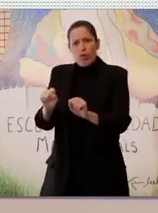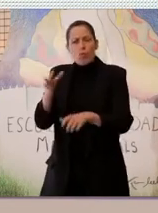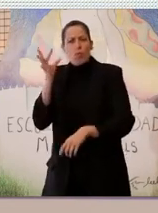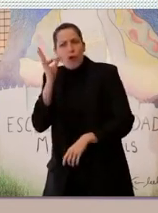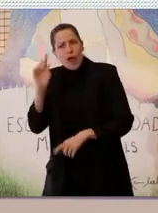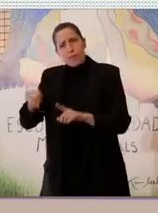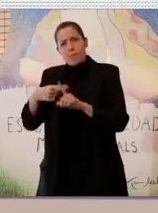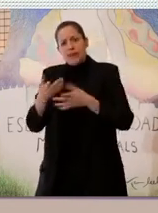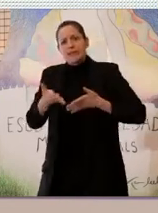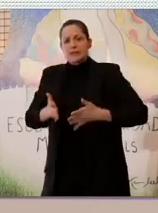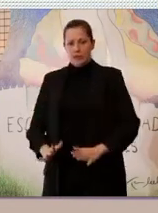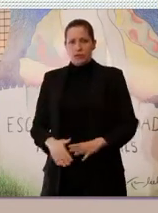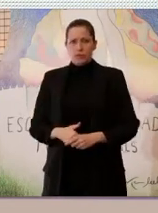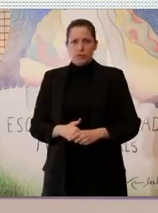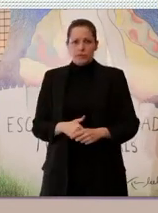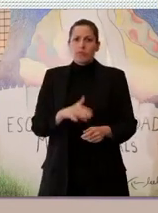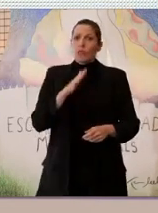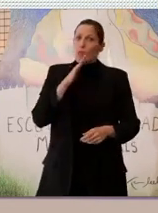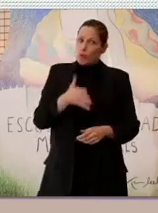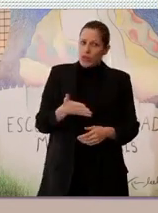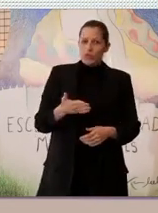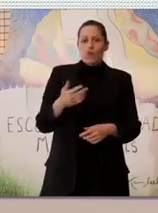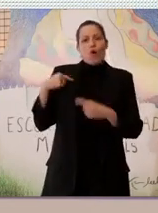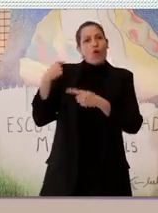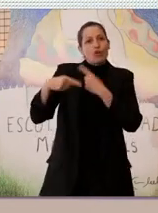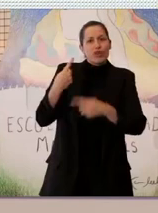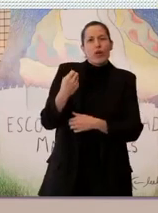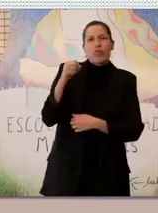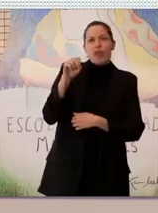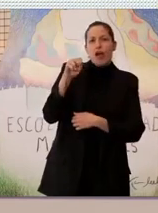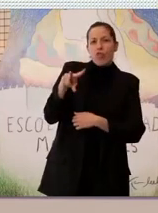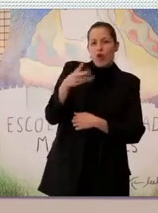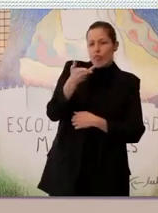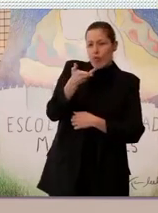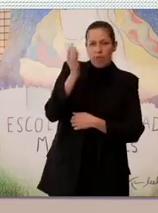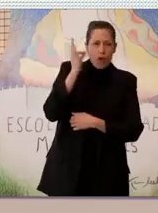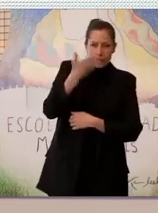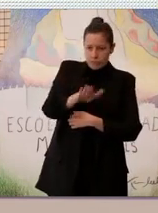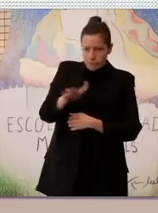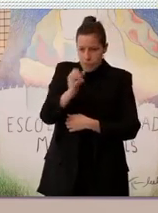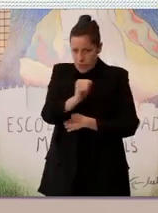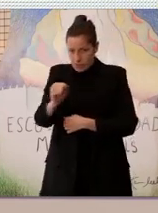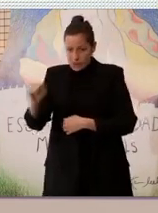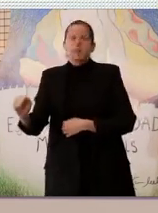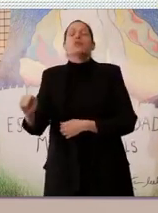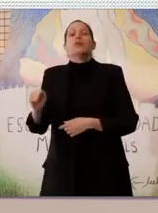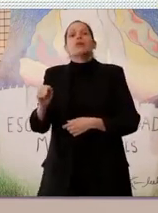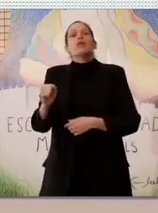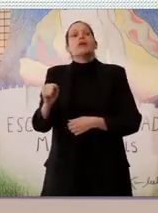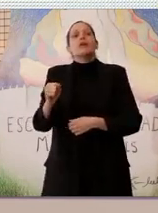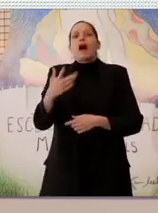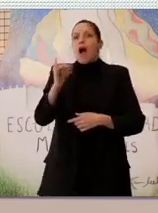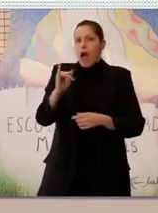eso, como consecuencia de los 12 feminicidios, el 52% habían denunciado en diciembre,